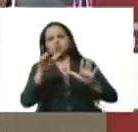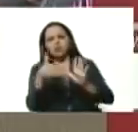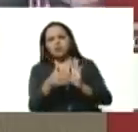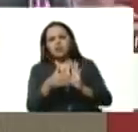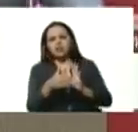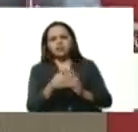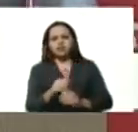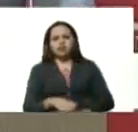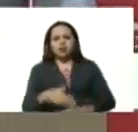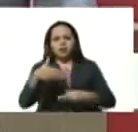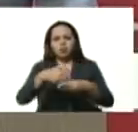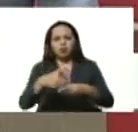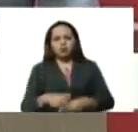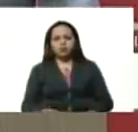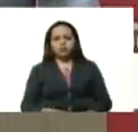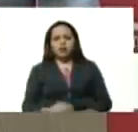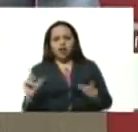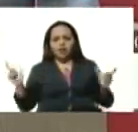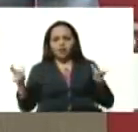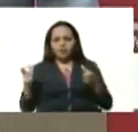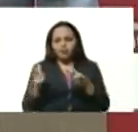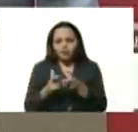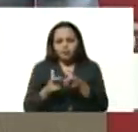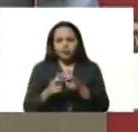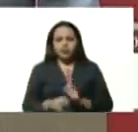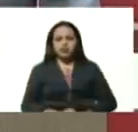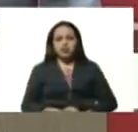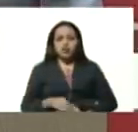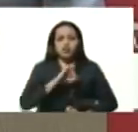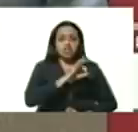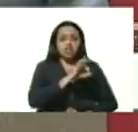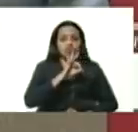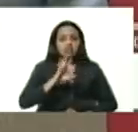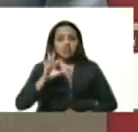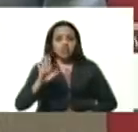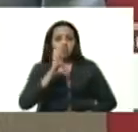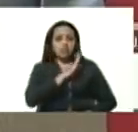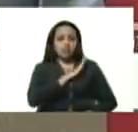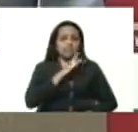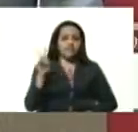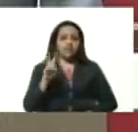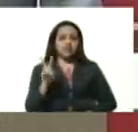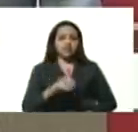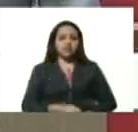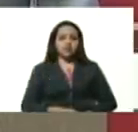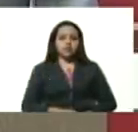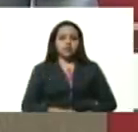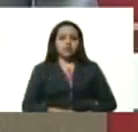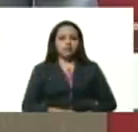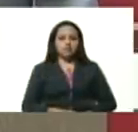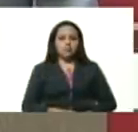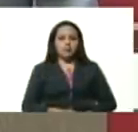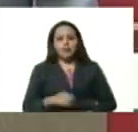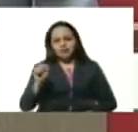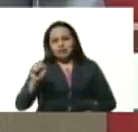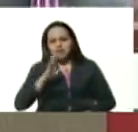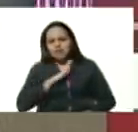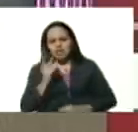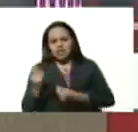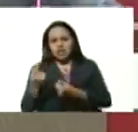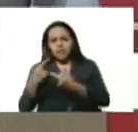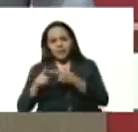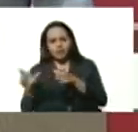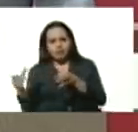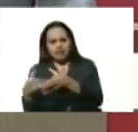Es un municipio muy pequeño de los 335 municipios que tiene Venezuela. Vive en los ricos, pero es muy pequeño. Es